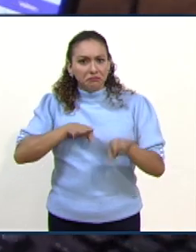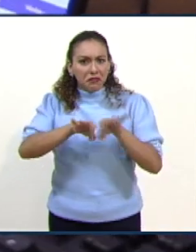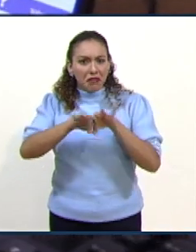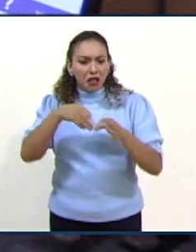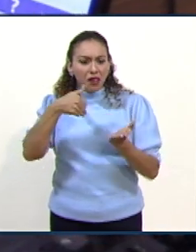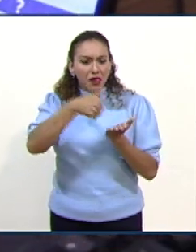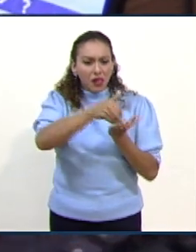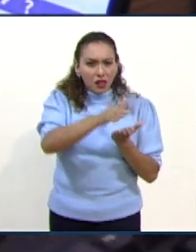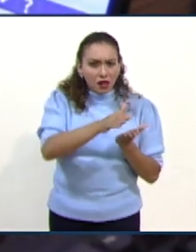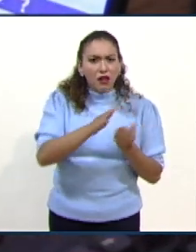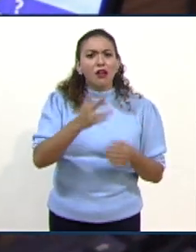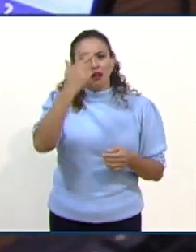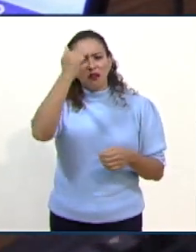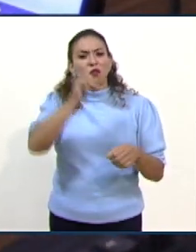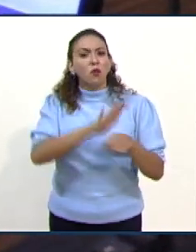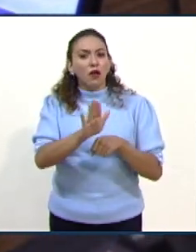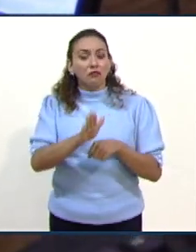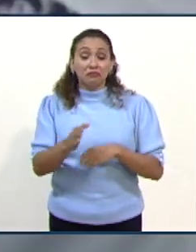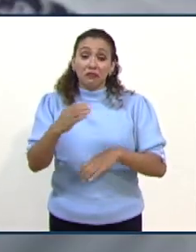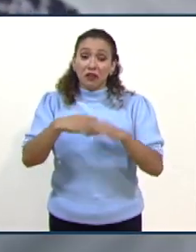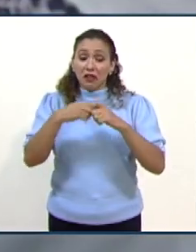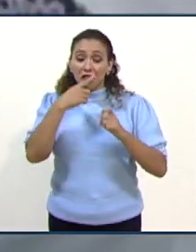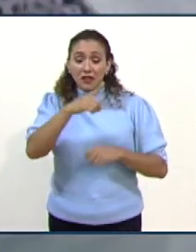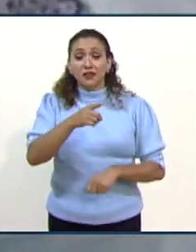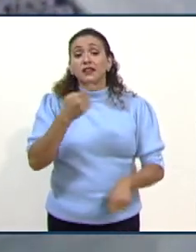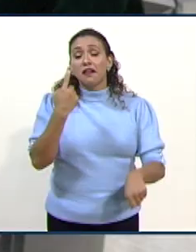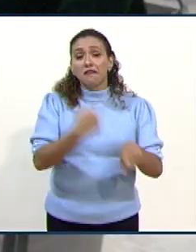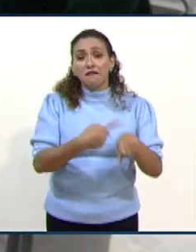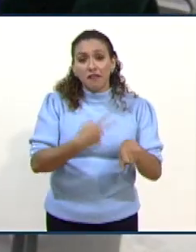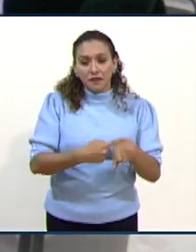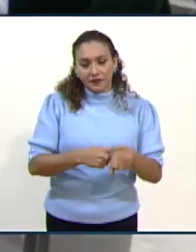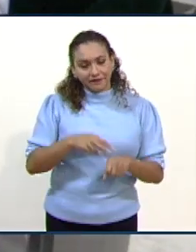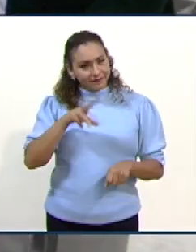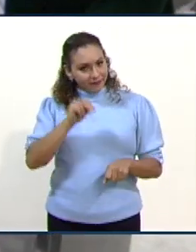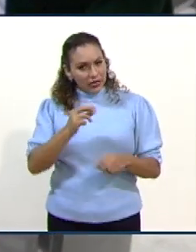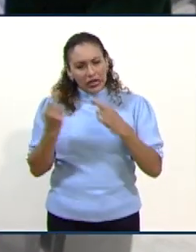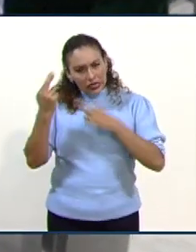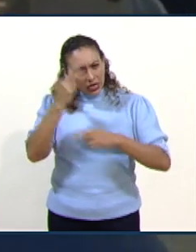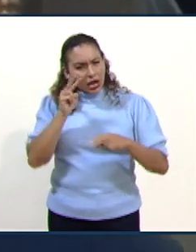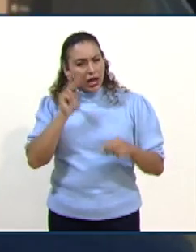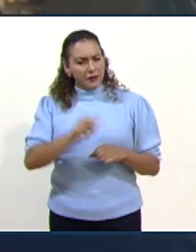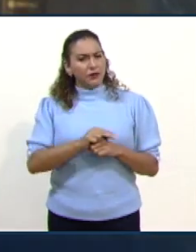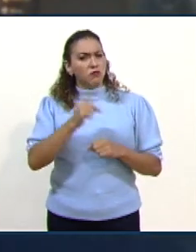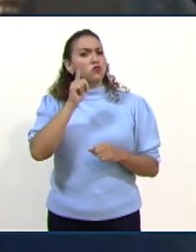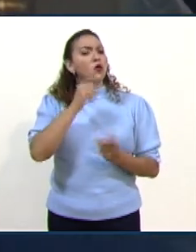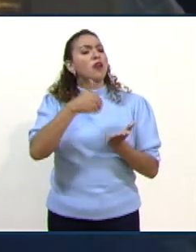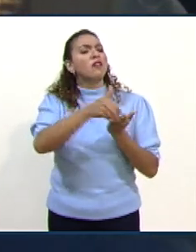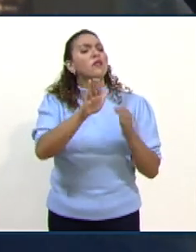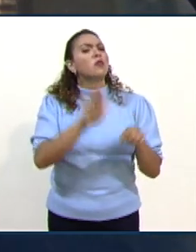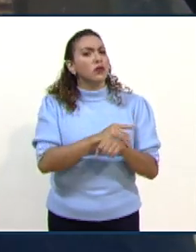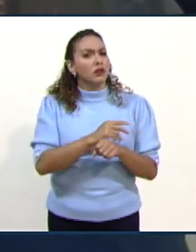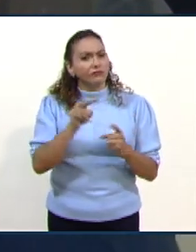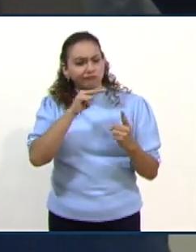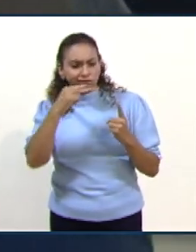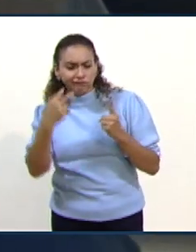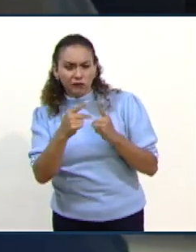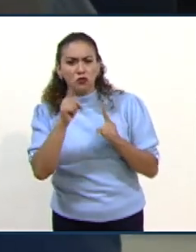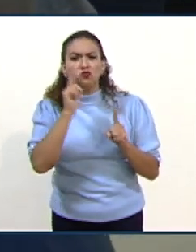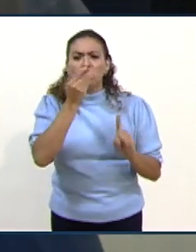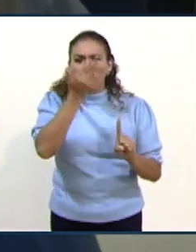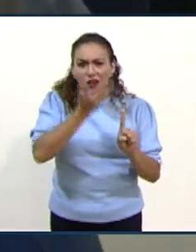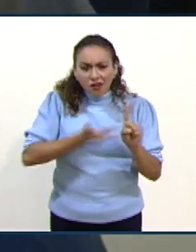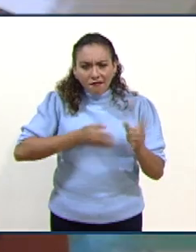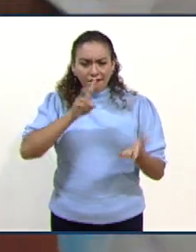motivo de su enfermedad debe juzgarse con perspectiva de género y realizarse un escrutinio estricto conforme al